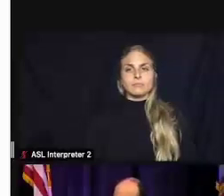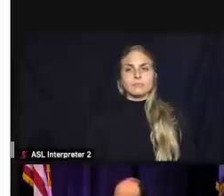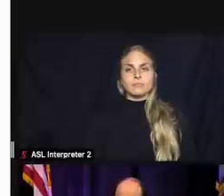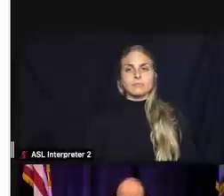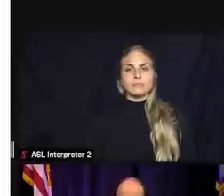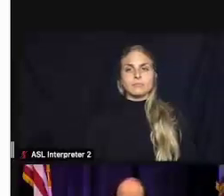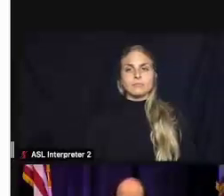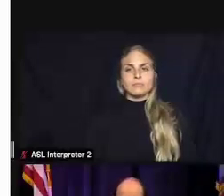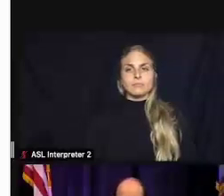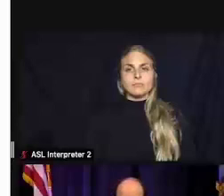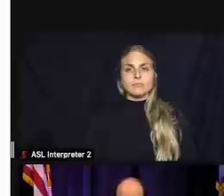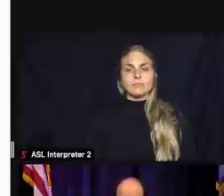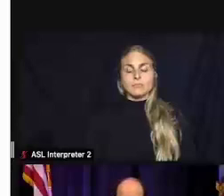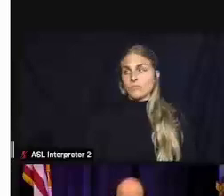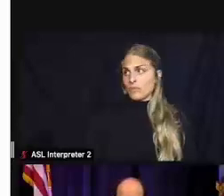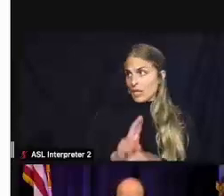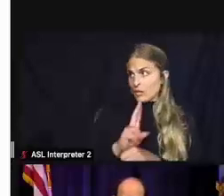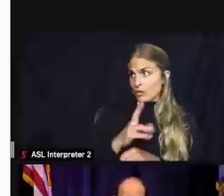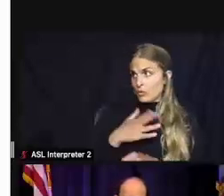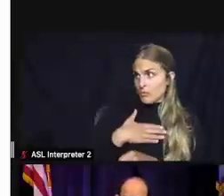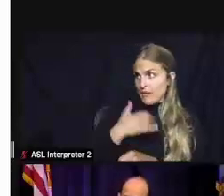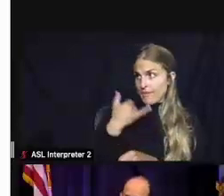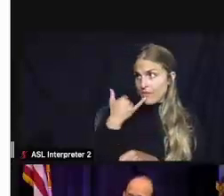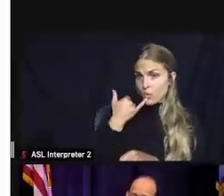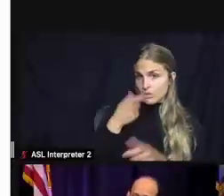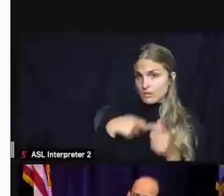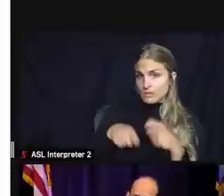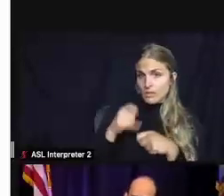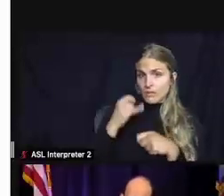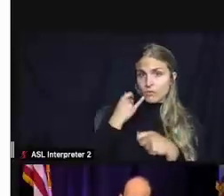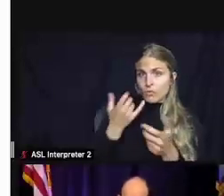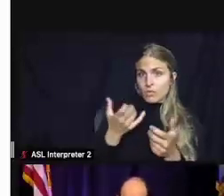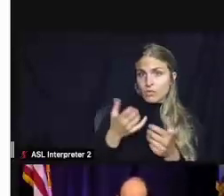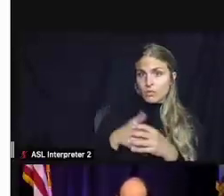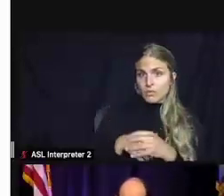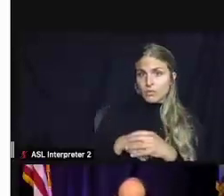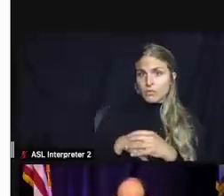I could do it with my phone. I could do it with my phone.